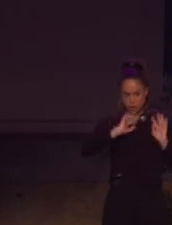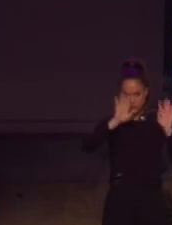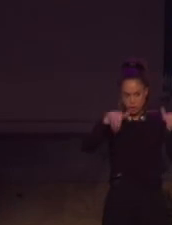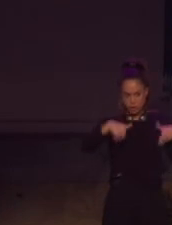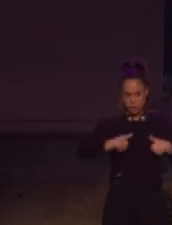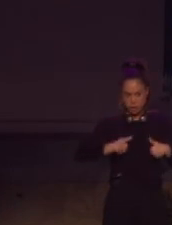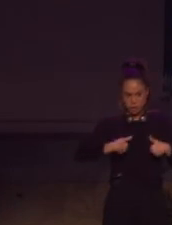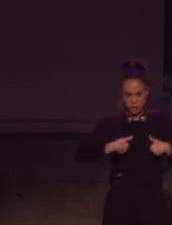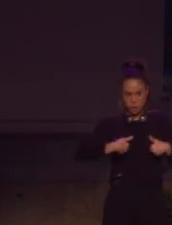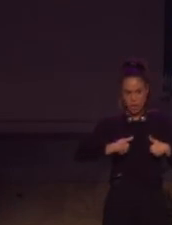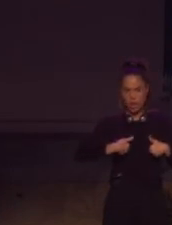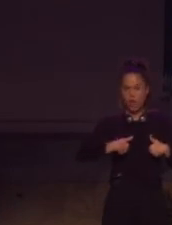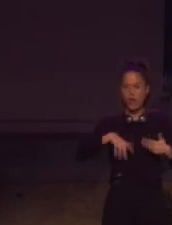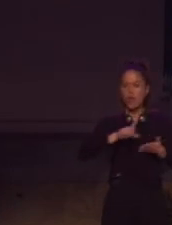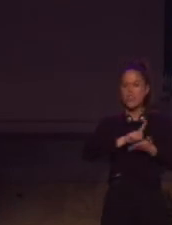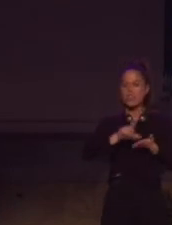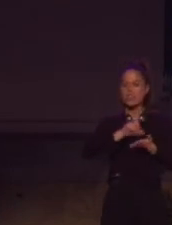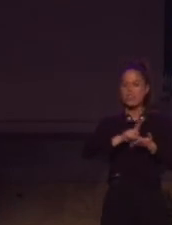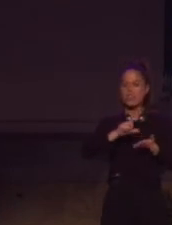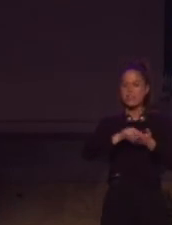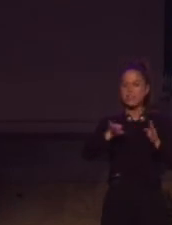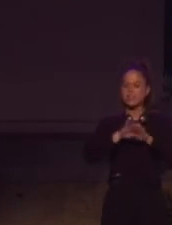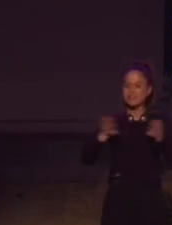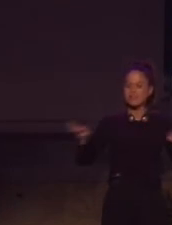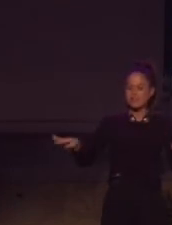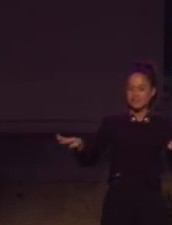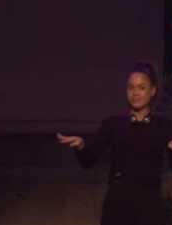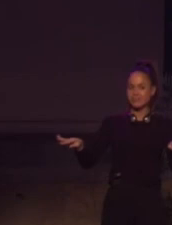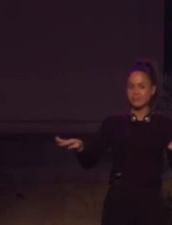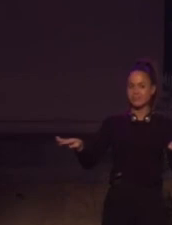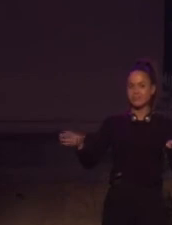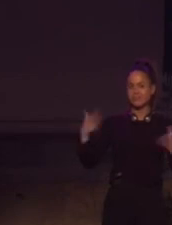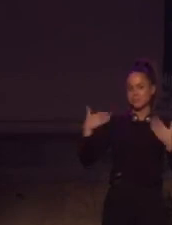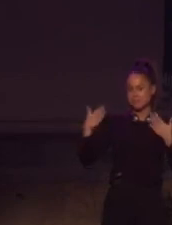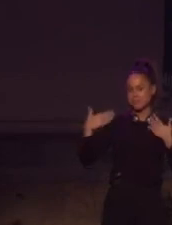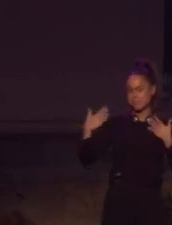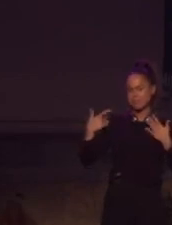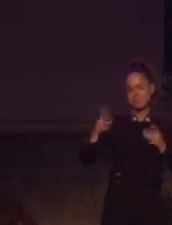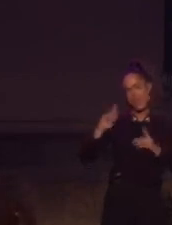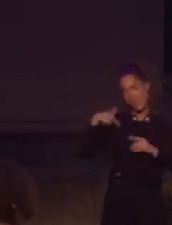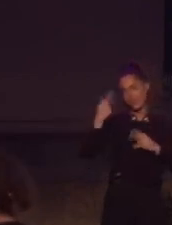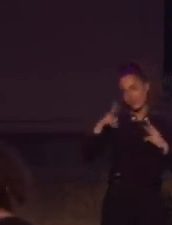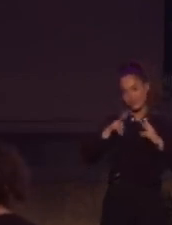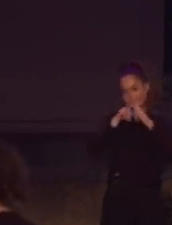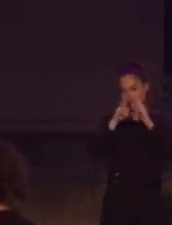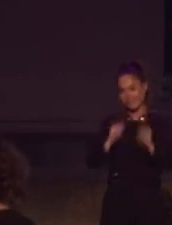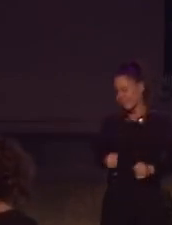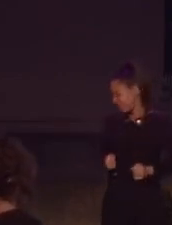literatura mailarekin, Carmele Jaio eta Aide Rodríguez. Así que, bueno, gero arte.